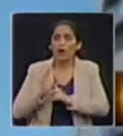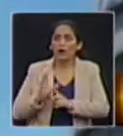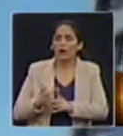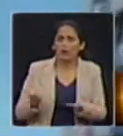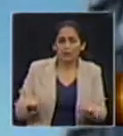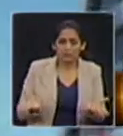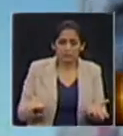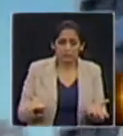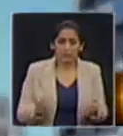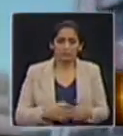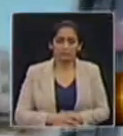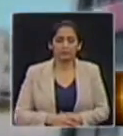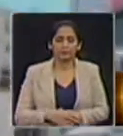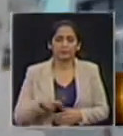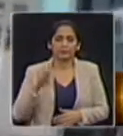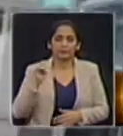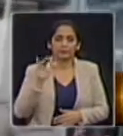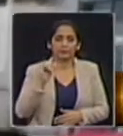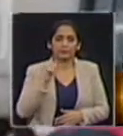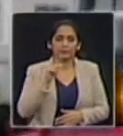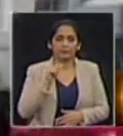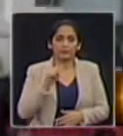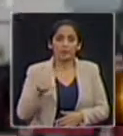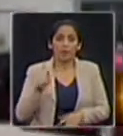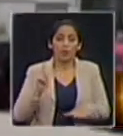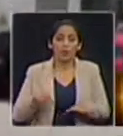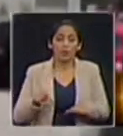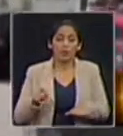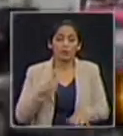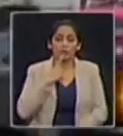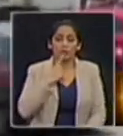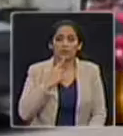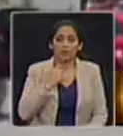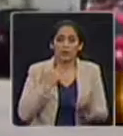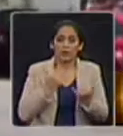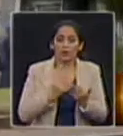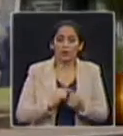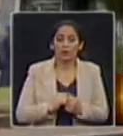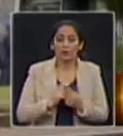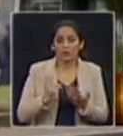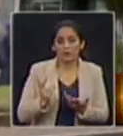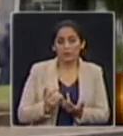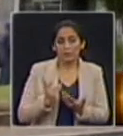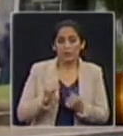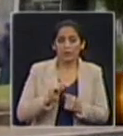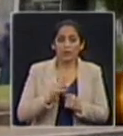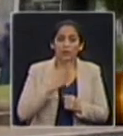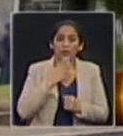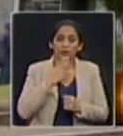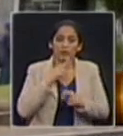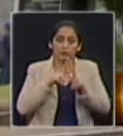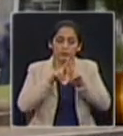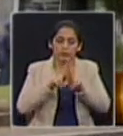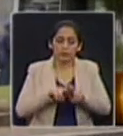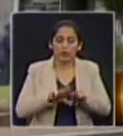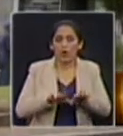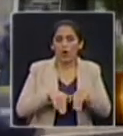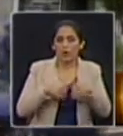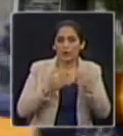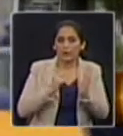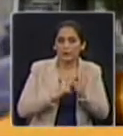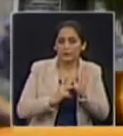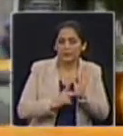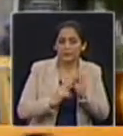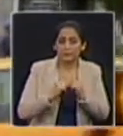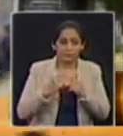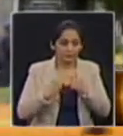jueza sustanciadora Tatiana Ordeñana ya fue remitido al Pleno de la Corte Constitucional para el análisis, estando además pendiente